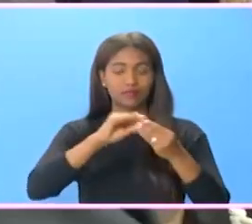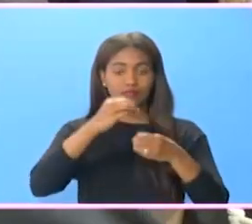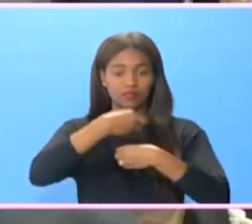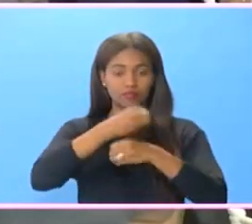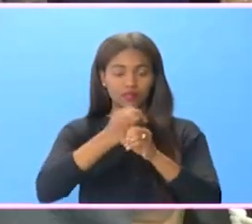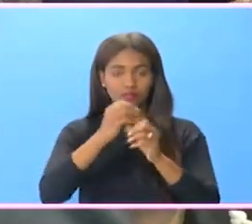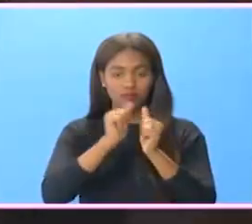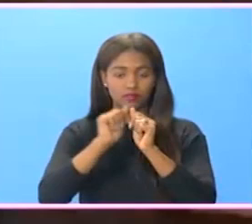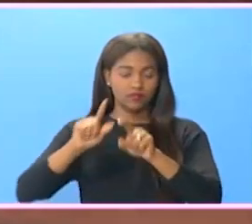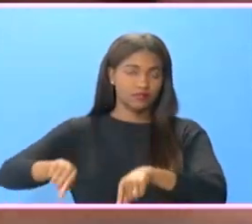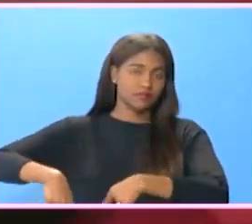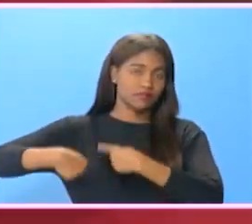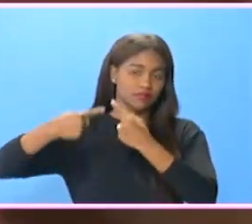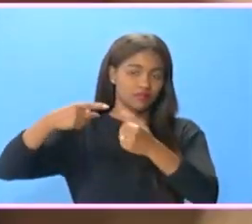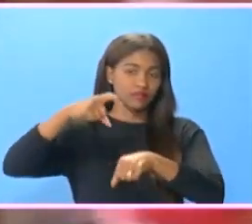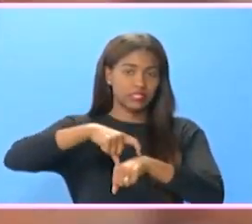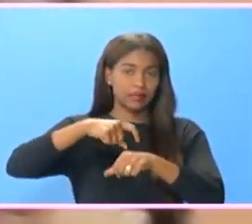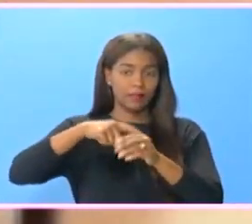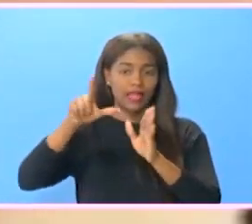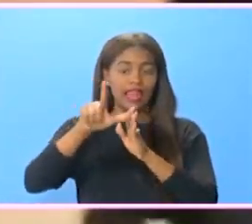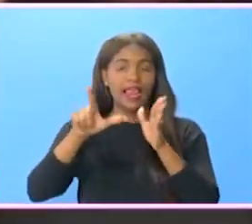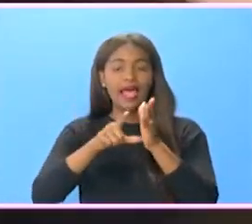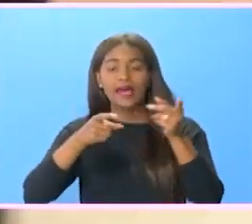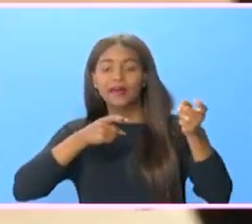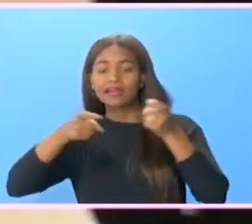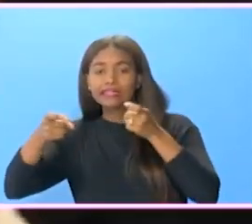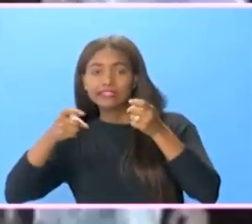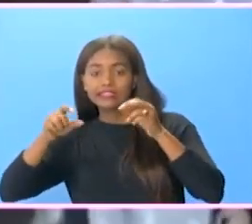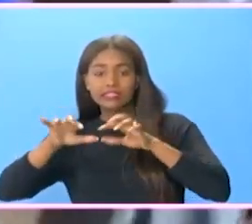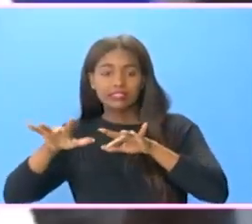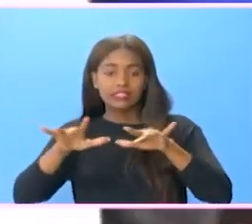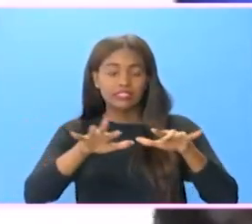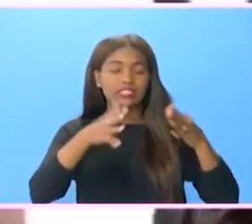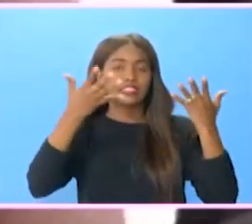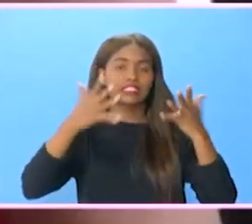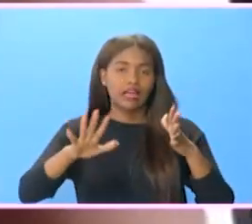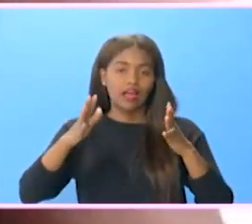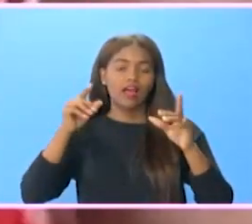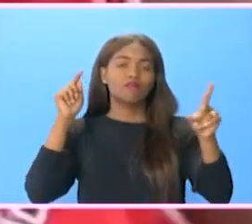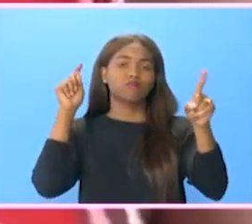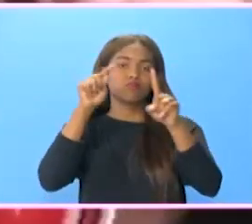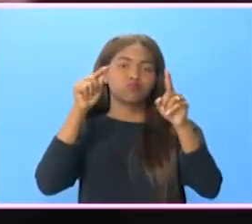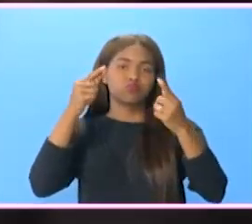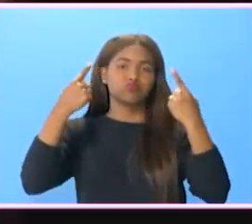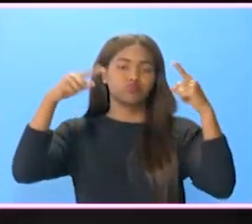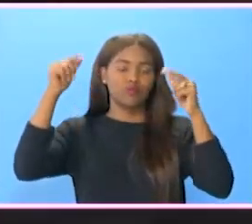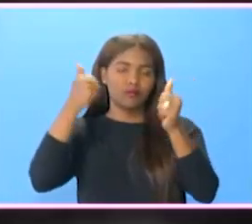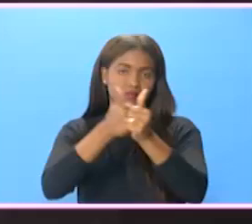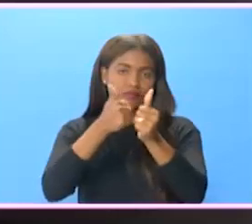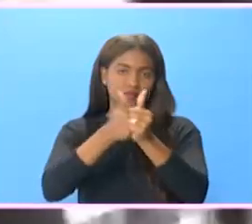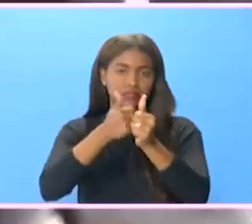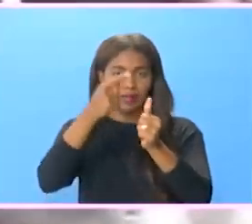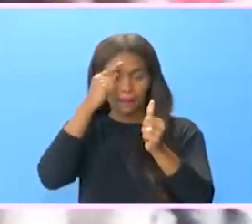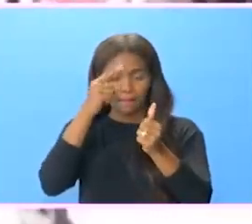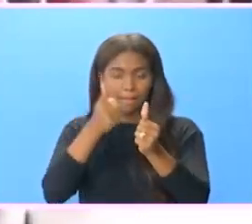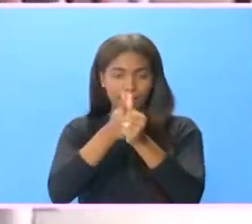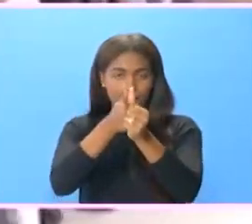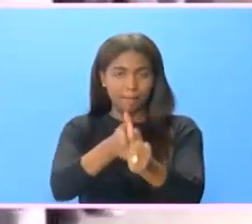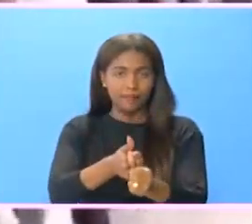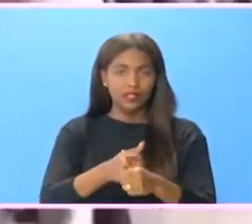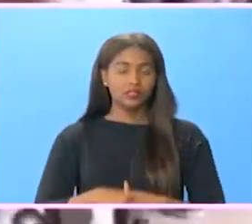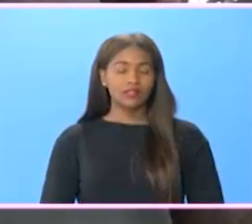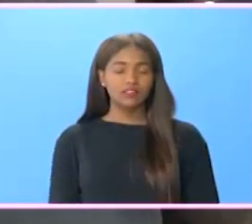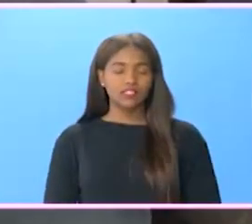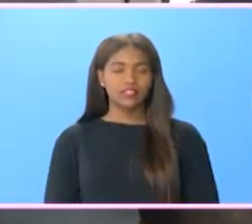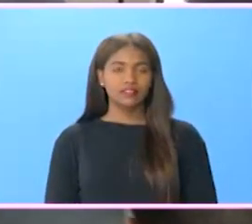al proyecto de ley de extinción de dominio ha desnaturalizado la intención del mismo, que es perseguir el crimen